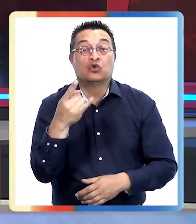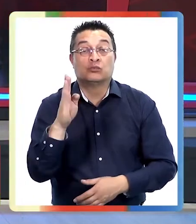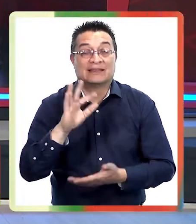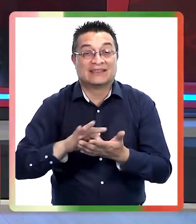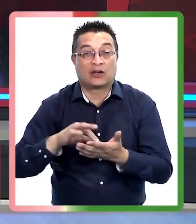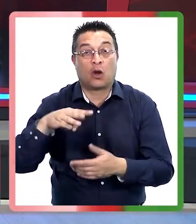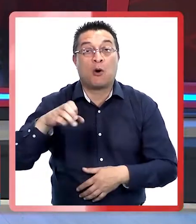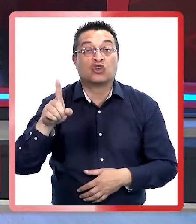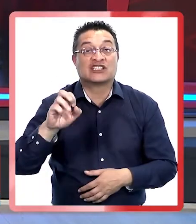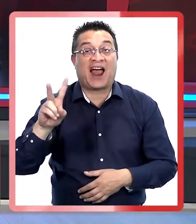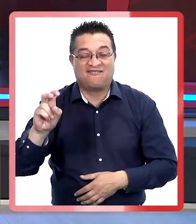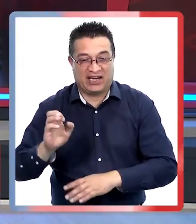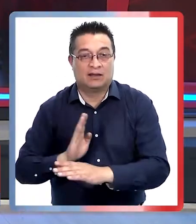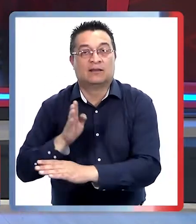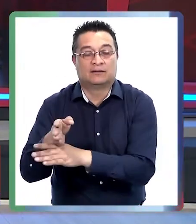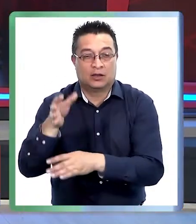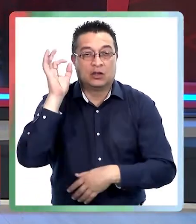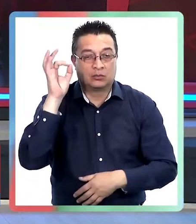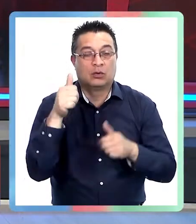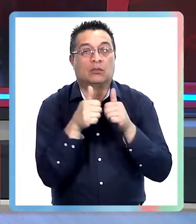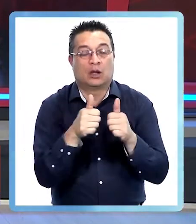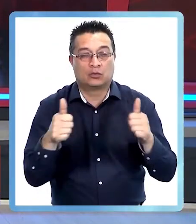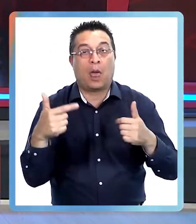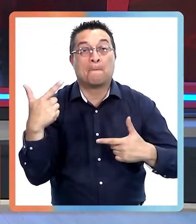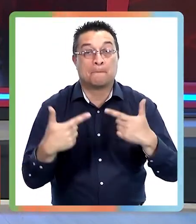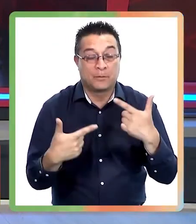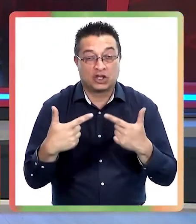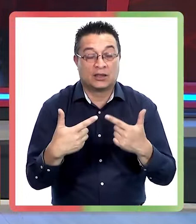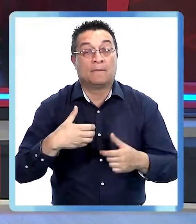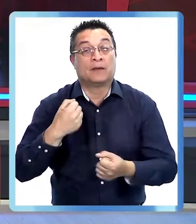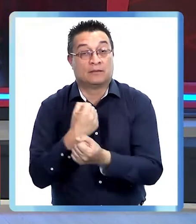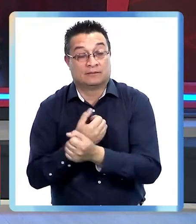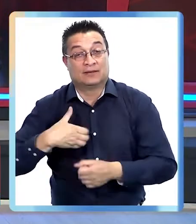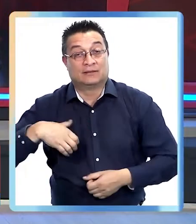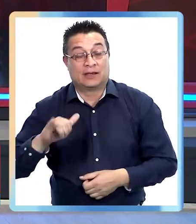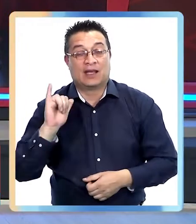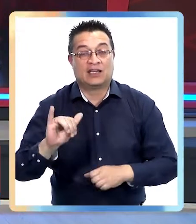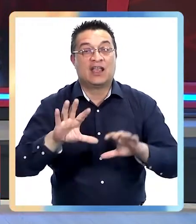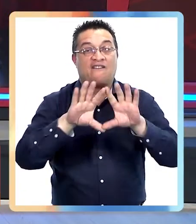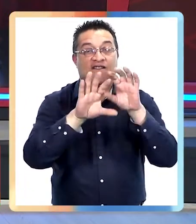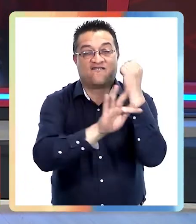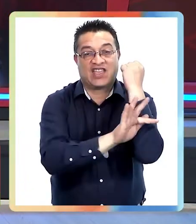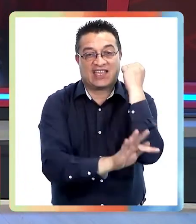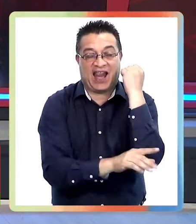Monsalve, llegó a la región de la Araucanía para reunirse con autoridades políticas, las policías y los fiscales de la zona. Dijo que el gobierno mantendrá